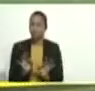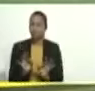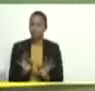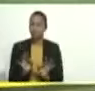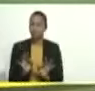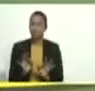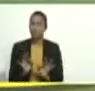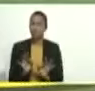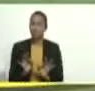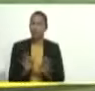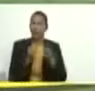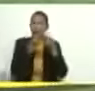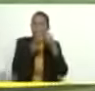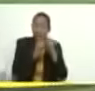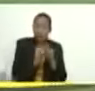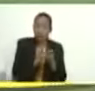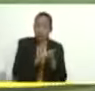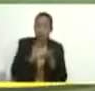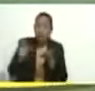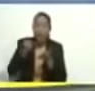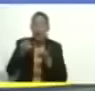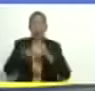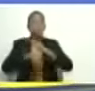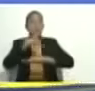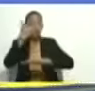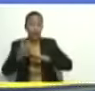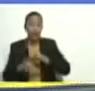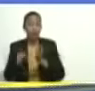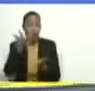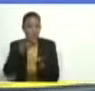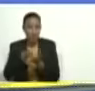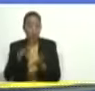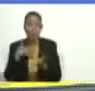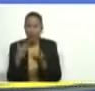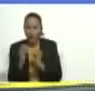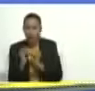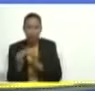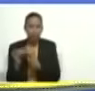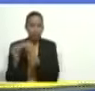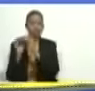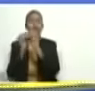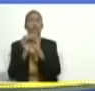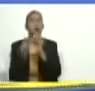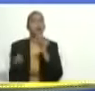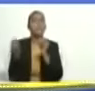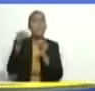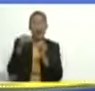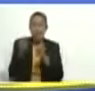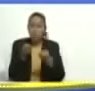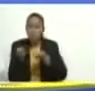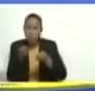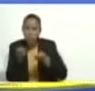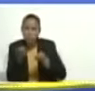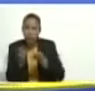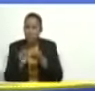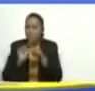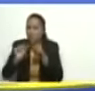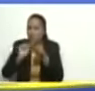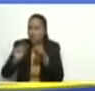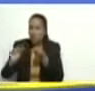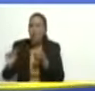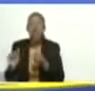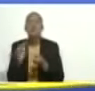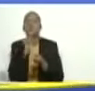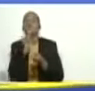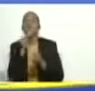Les va a rendir para el proyecto aprobado y van a hacer mucho más. ¿Quién da las lecciones en